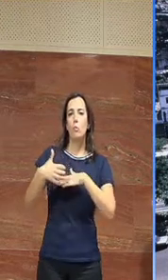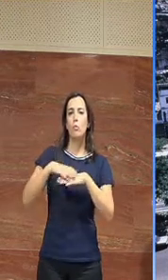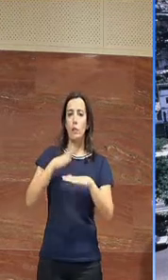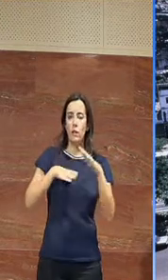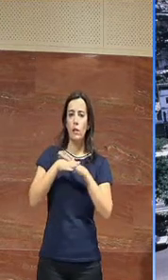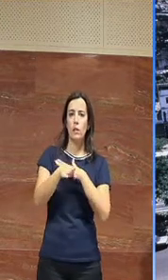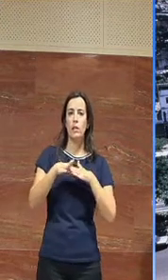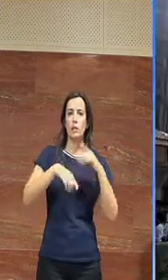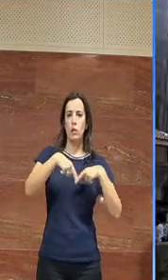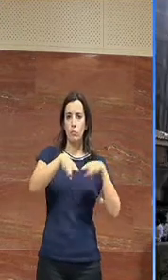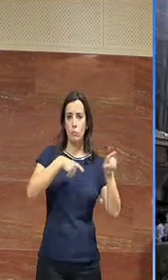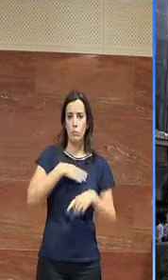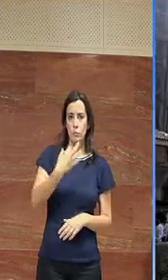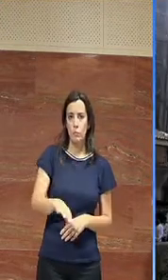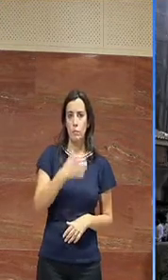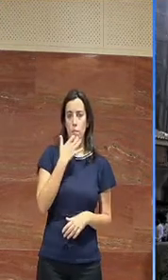transporte